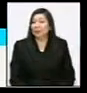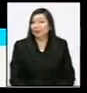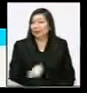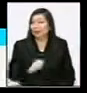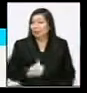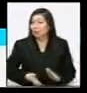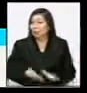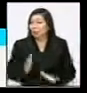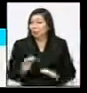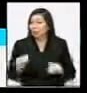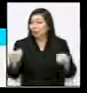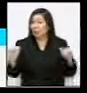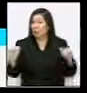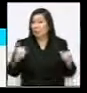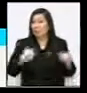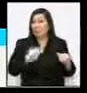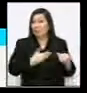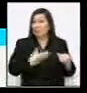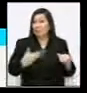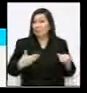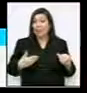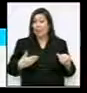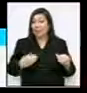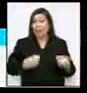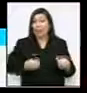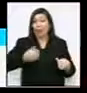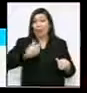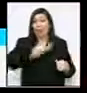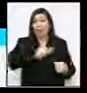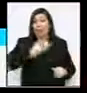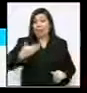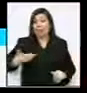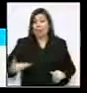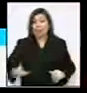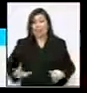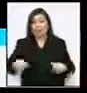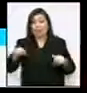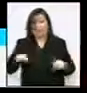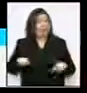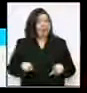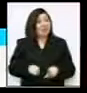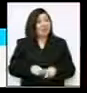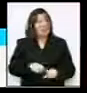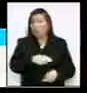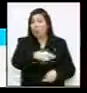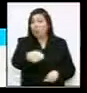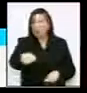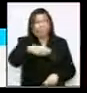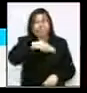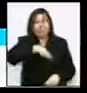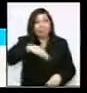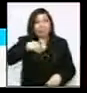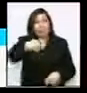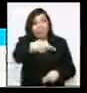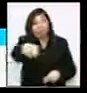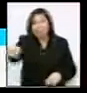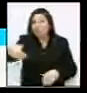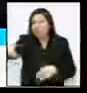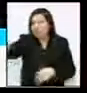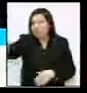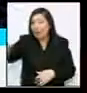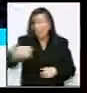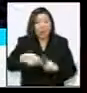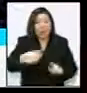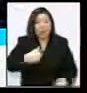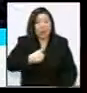voy. Yo soy jefe de Estado y jefe de gobierno al mismo tiempo. Se van ustedes, no yo. sea,